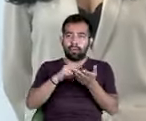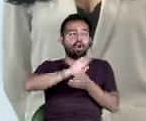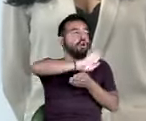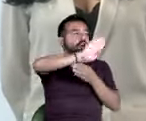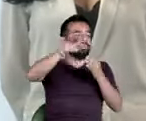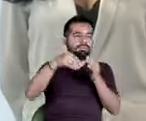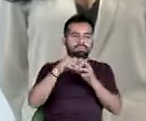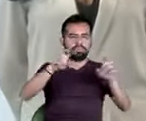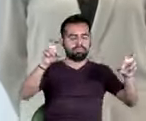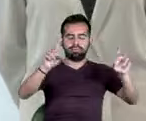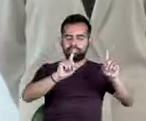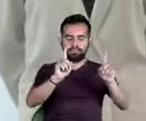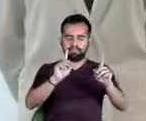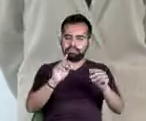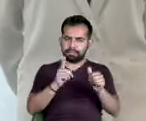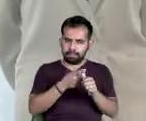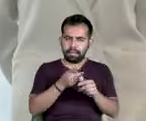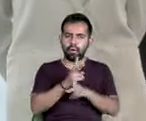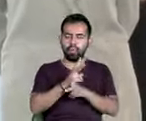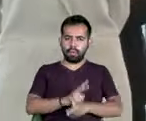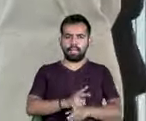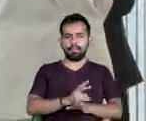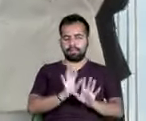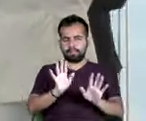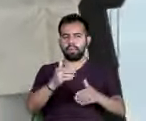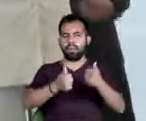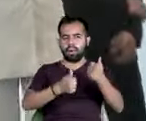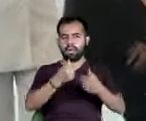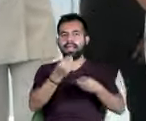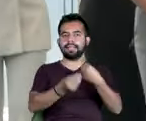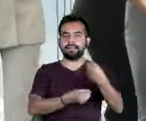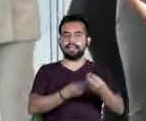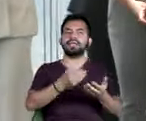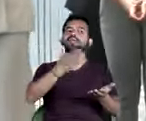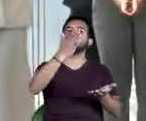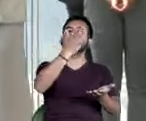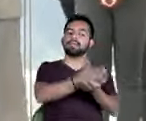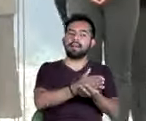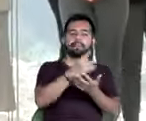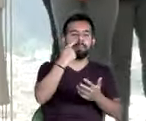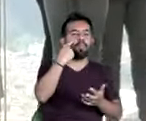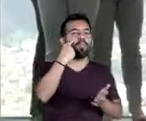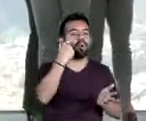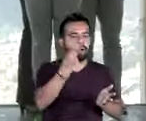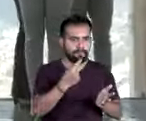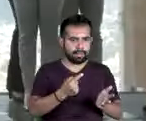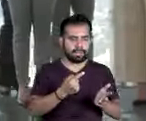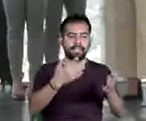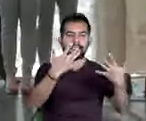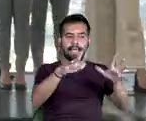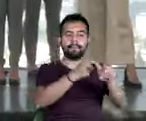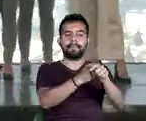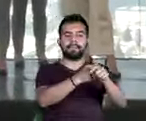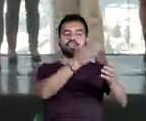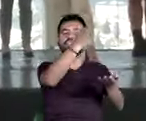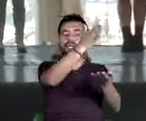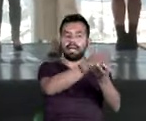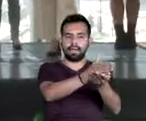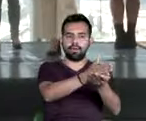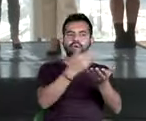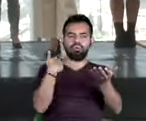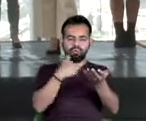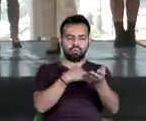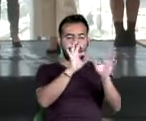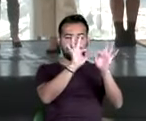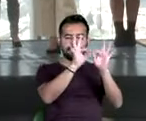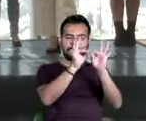¿sí? Opciones. Una opción es suspendamos estas pruebas y cerrado el metro terminemos de afinar los